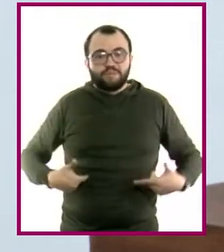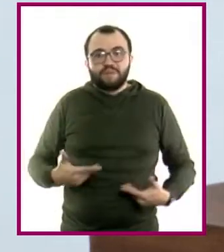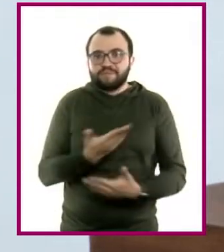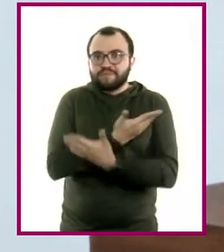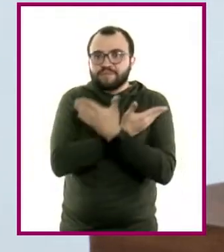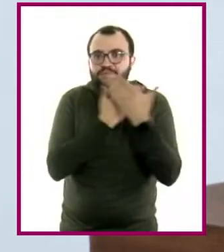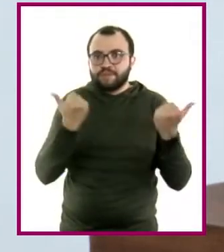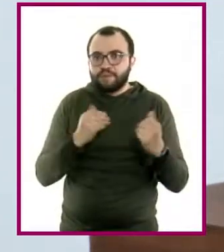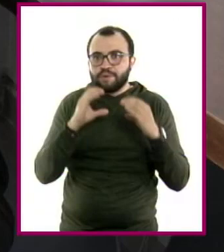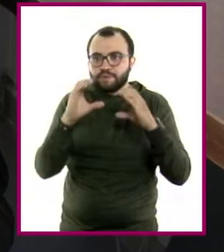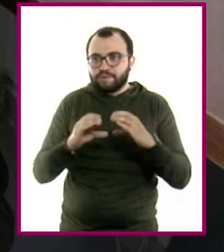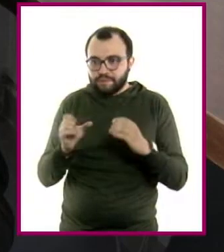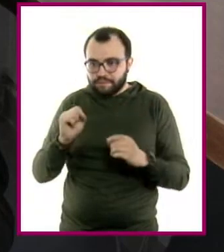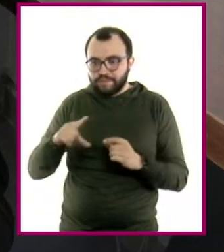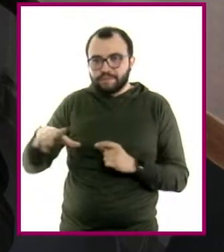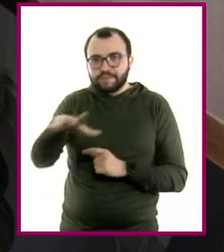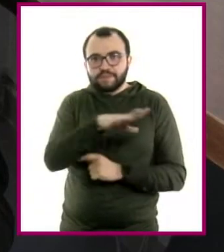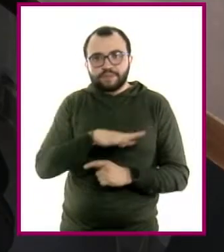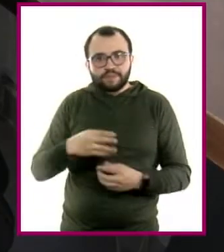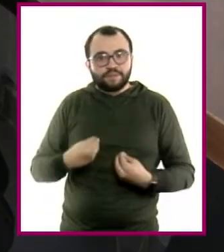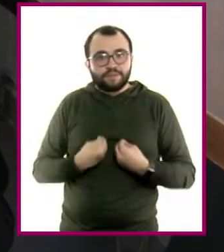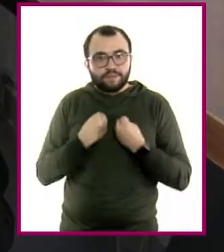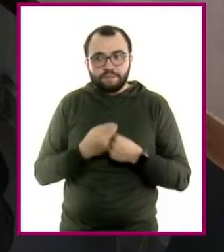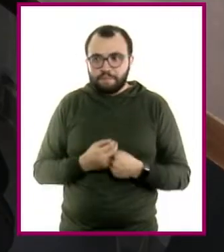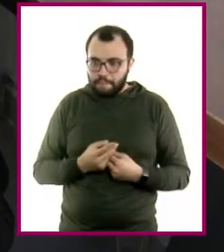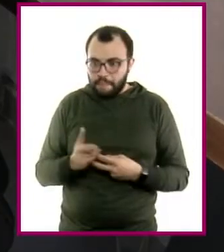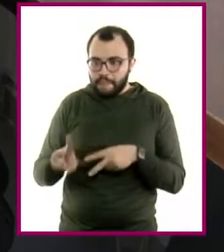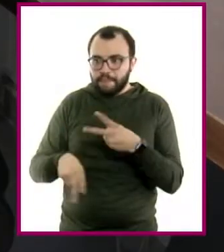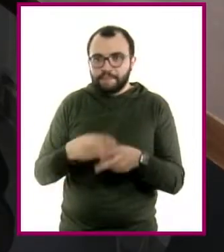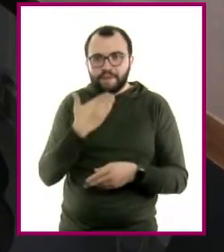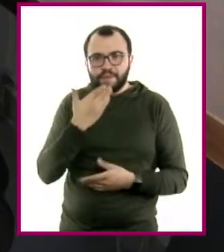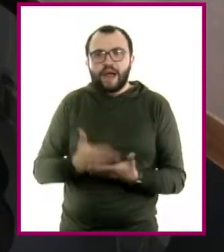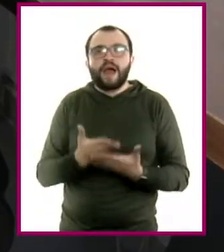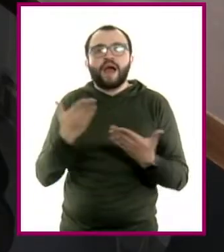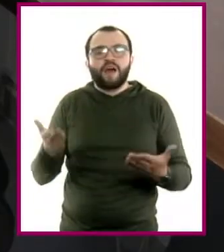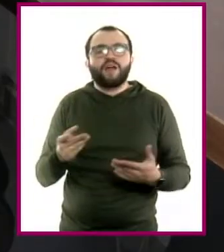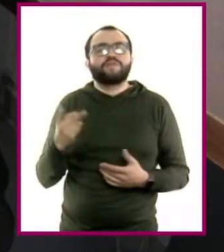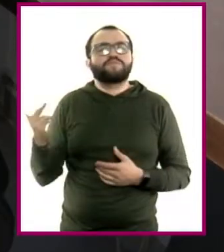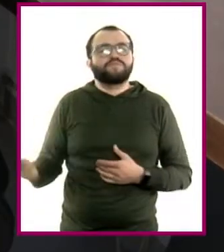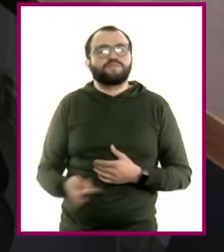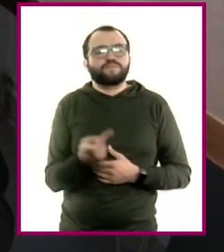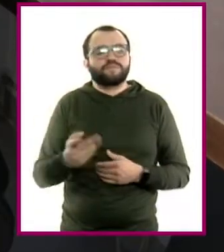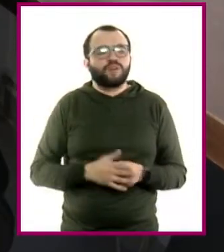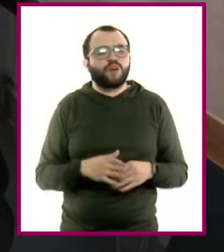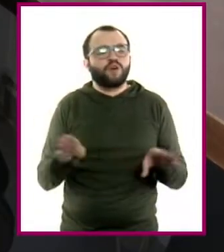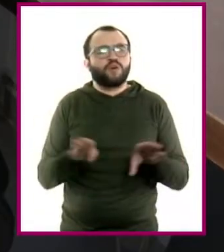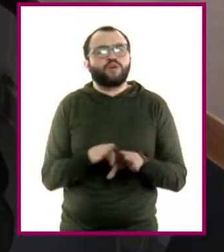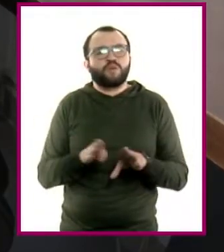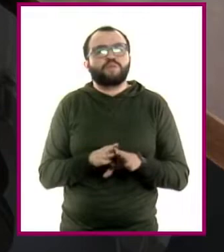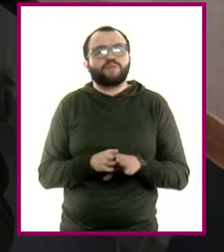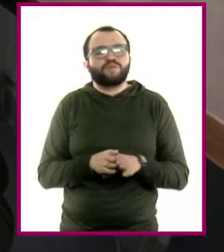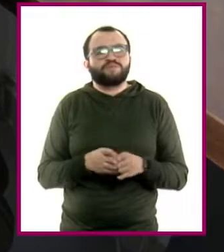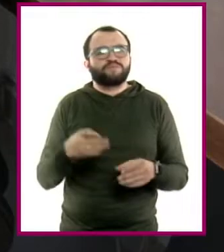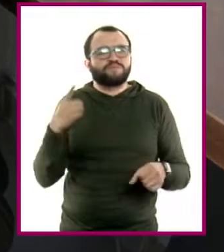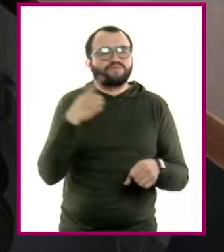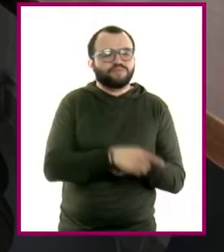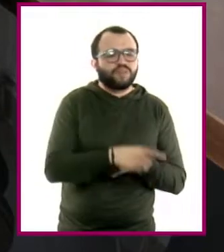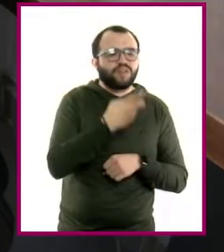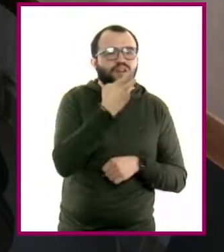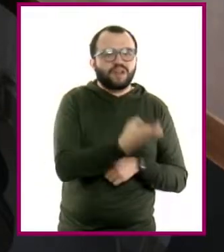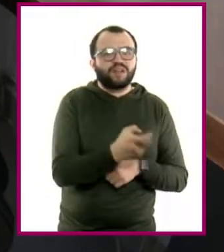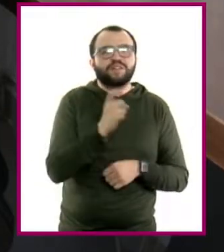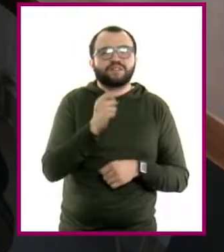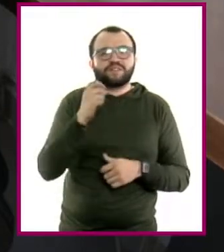el que vivimos. Van muy bien, chicos. Ahora una pregunta, ¿cómo afectan estos fenómenos a los